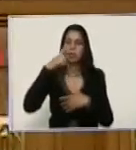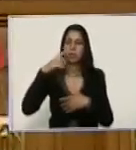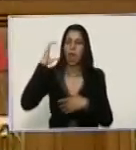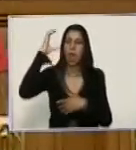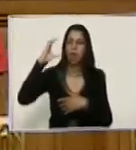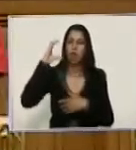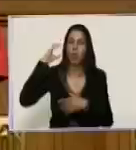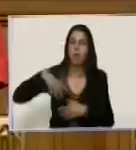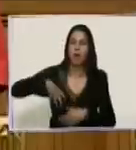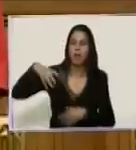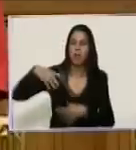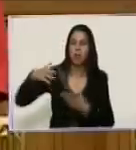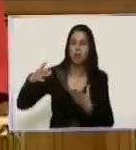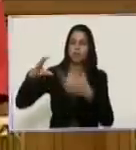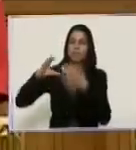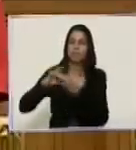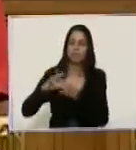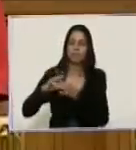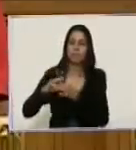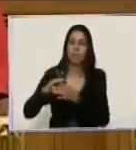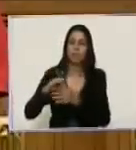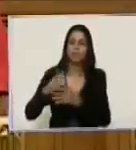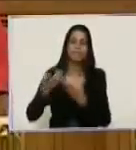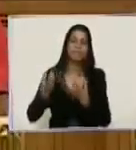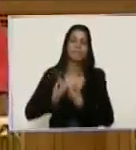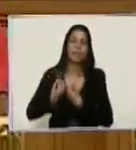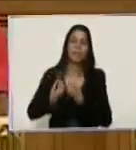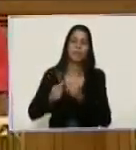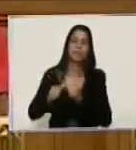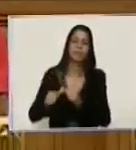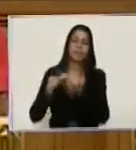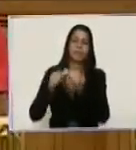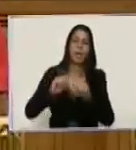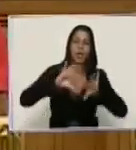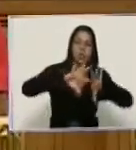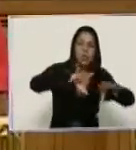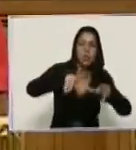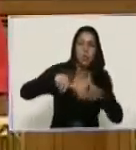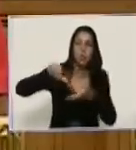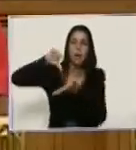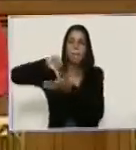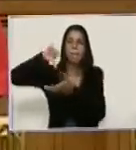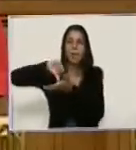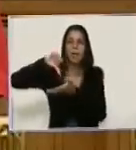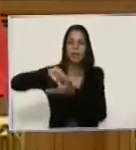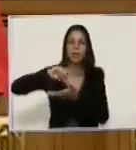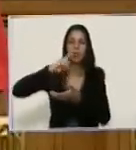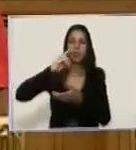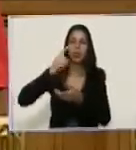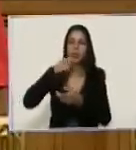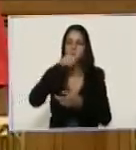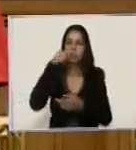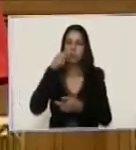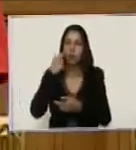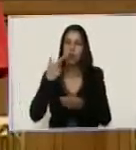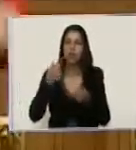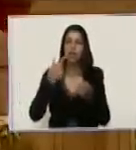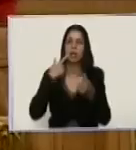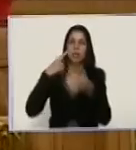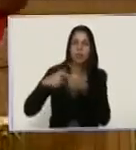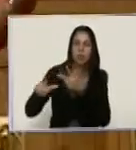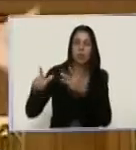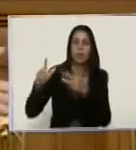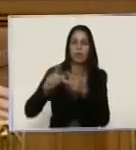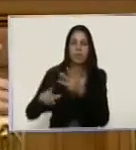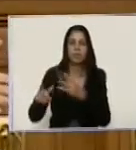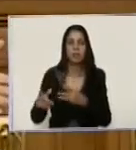europeo, viven del saqueo del recurso petrolero y demás recursos naturales de los pueblos y del tráfico de drogas. Entonces, ¿con